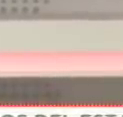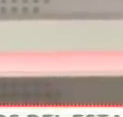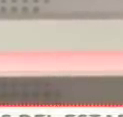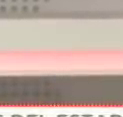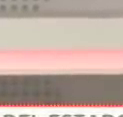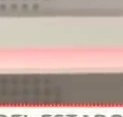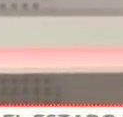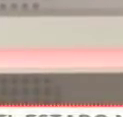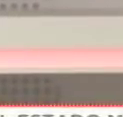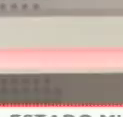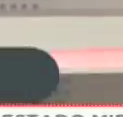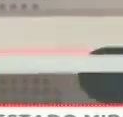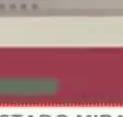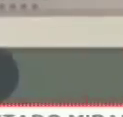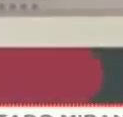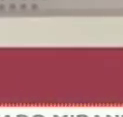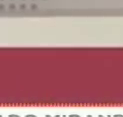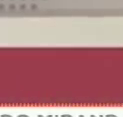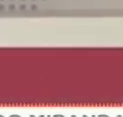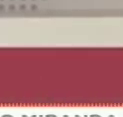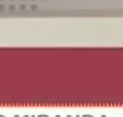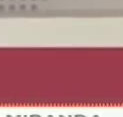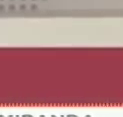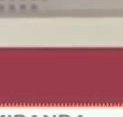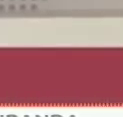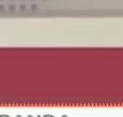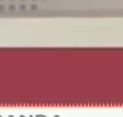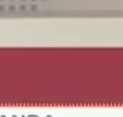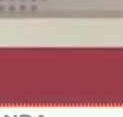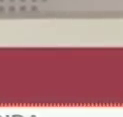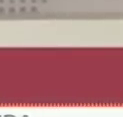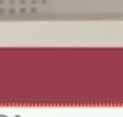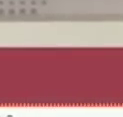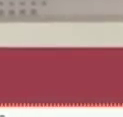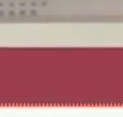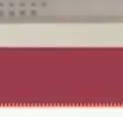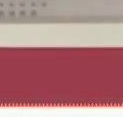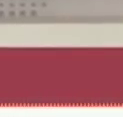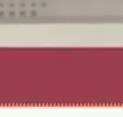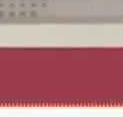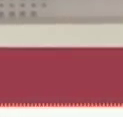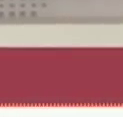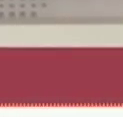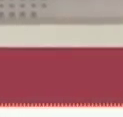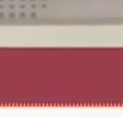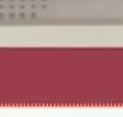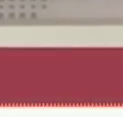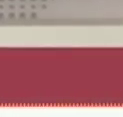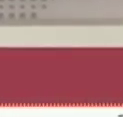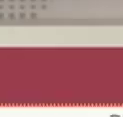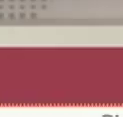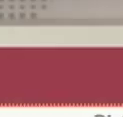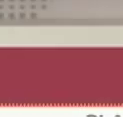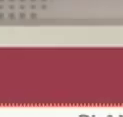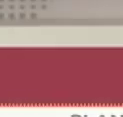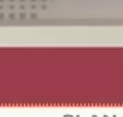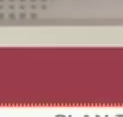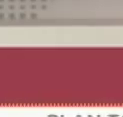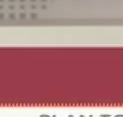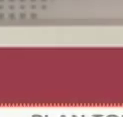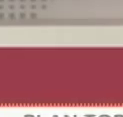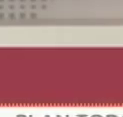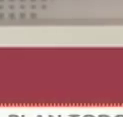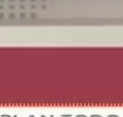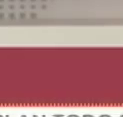encuentra cumpliendo con algunos compromisos profesionales, pero bueno, aquí estamos como siempre agradecidos con usted que nos permite entrar en sus hogares a través de la señal